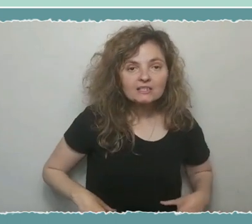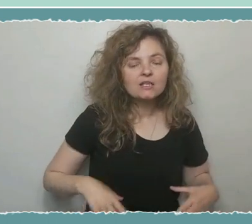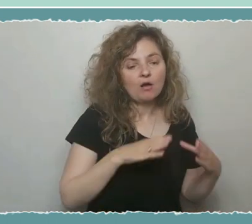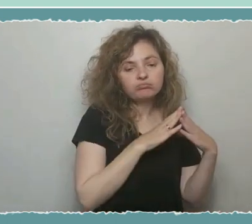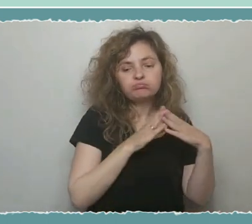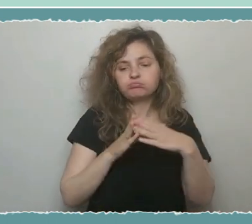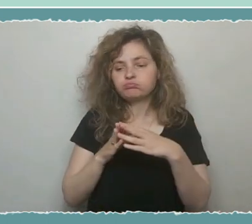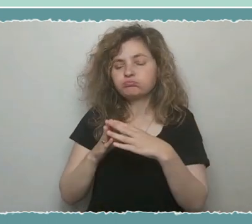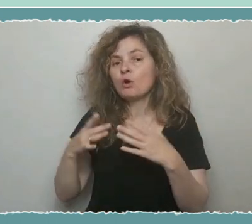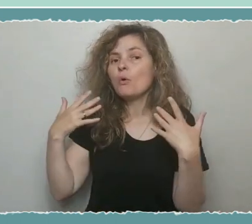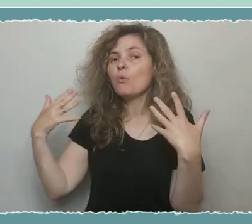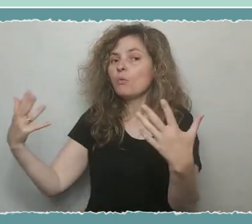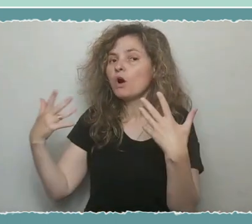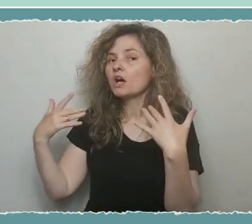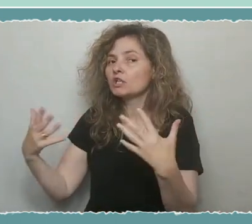Aires